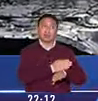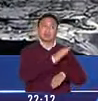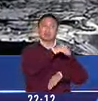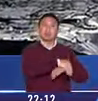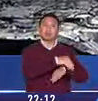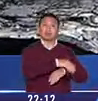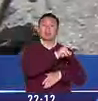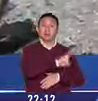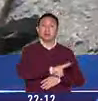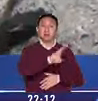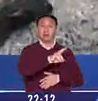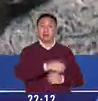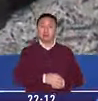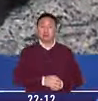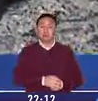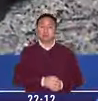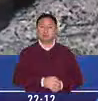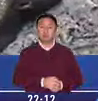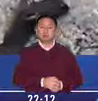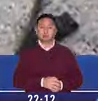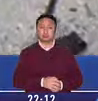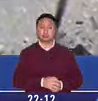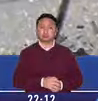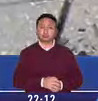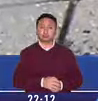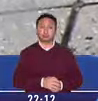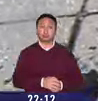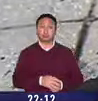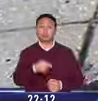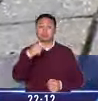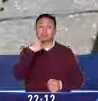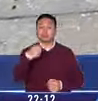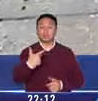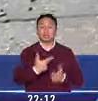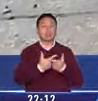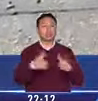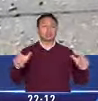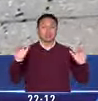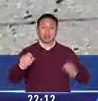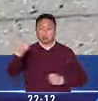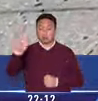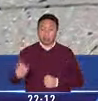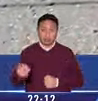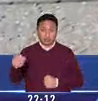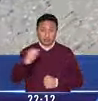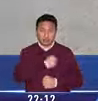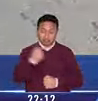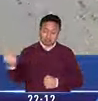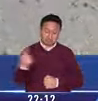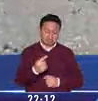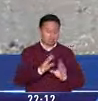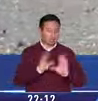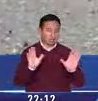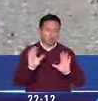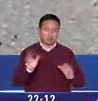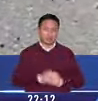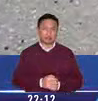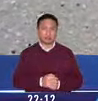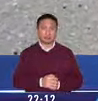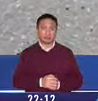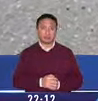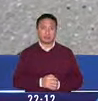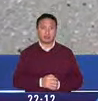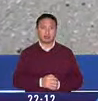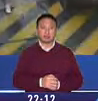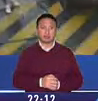del viernes. Lo que querían hacer, ya lo hicieron, que él solo lo suelten, nada más. Eso es lo que queremos hacer. Queremos que él vuelva, nada más. No, no hubo nada, ni llamada de